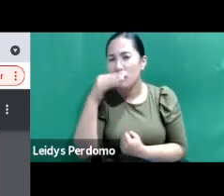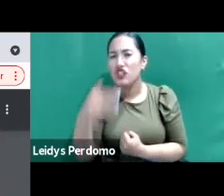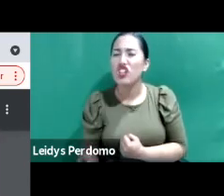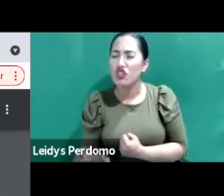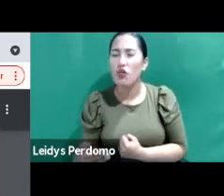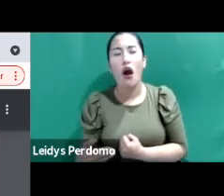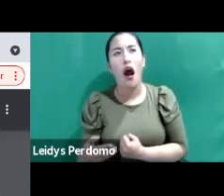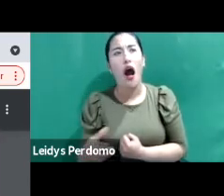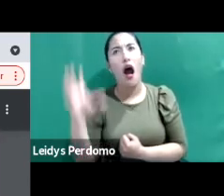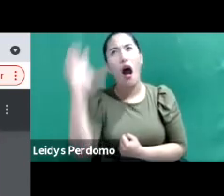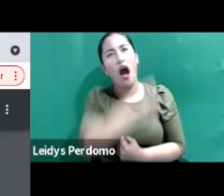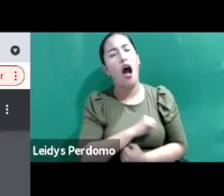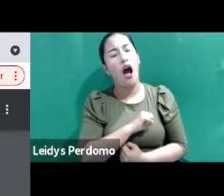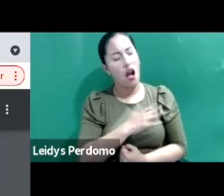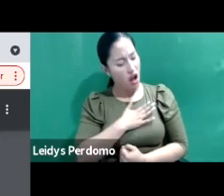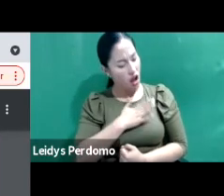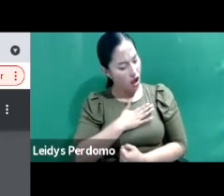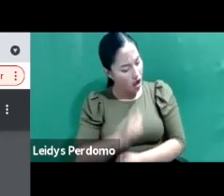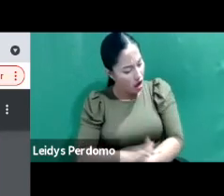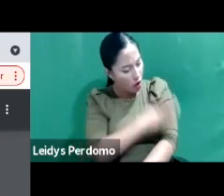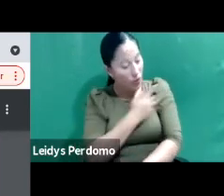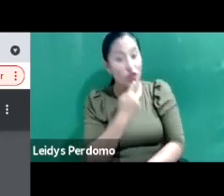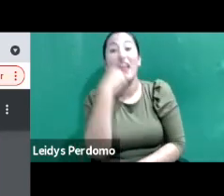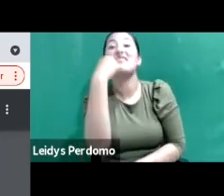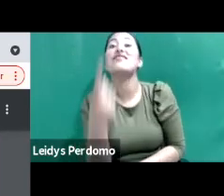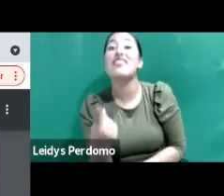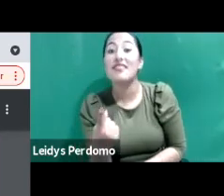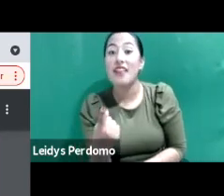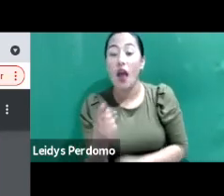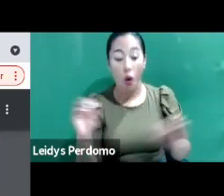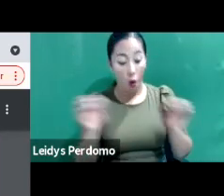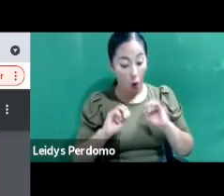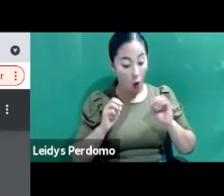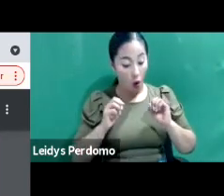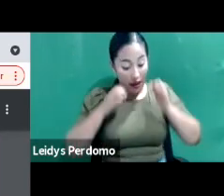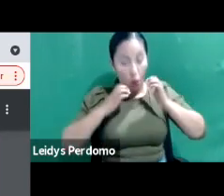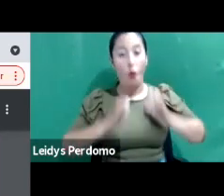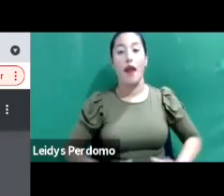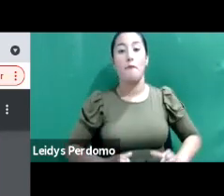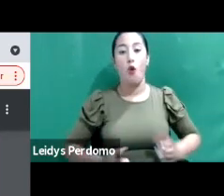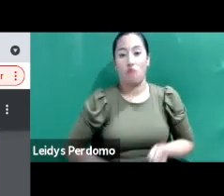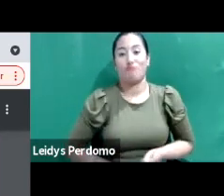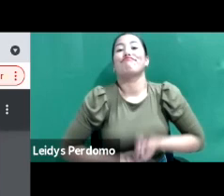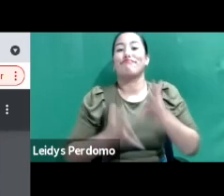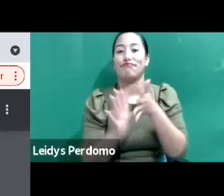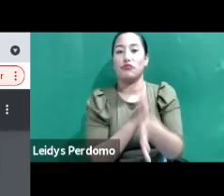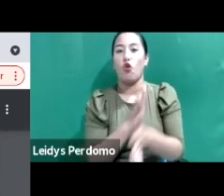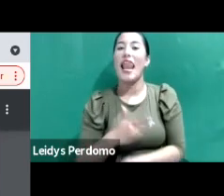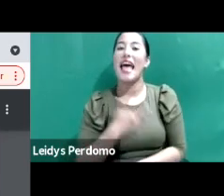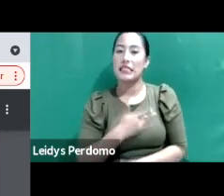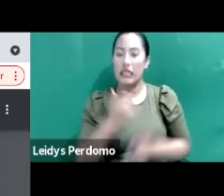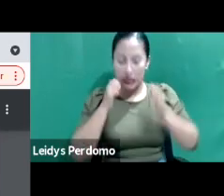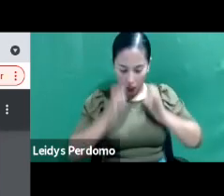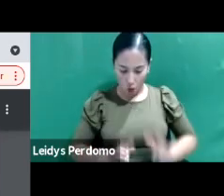cuando las menciona, cuando las nomina, cuando las puede, digamos, también sentir